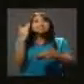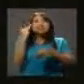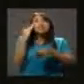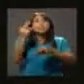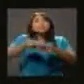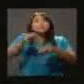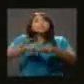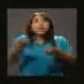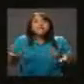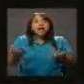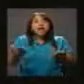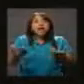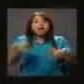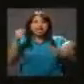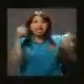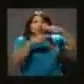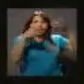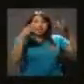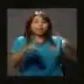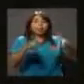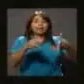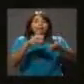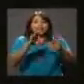el goleador del Barcelona?